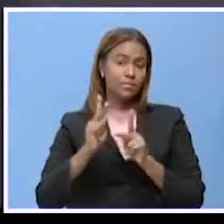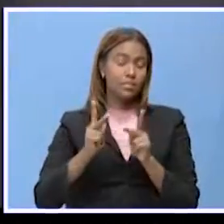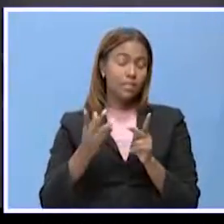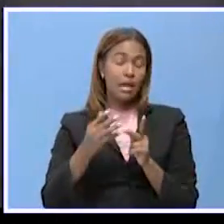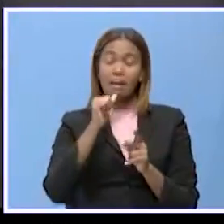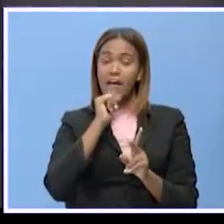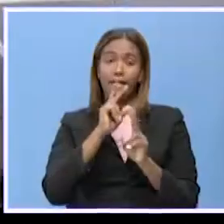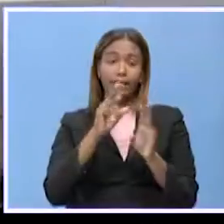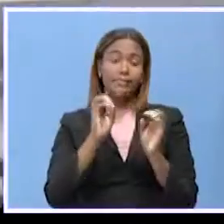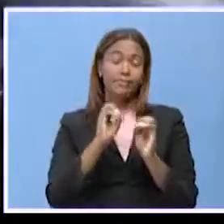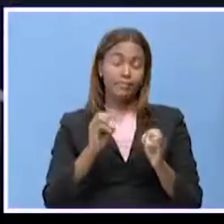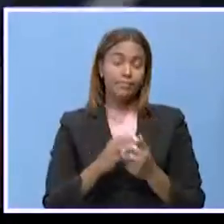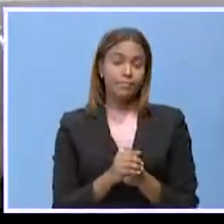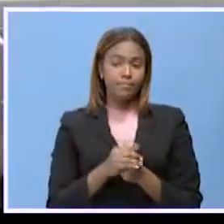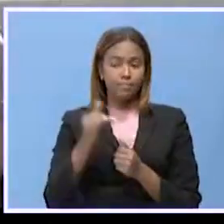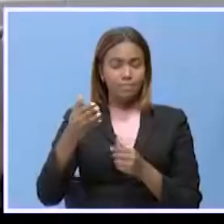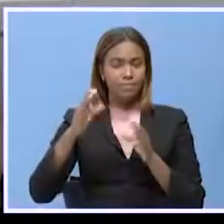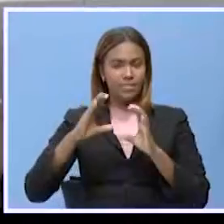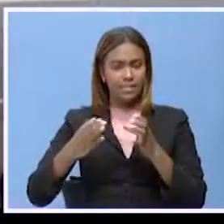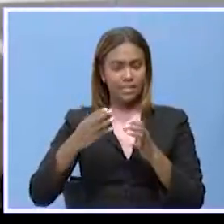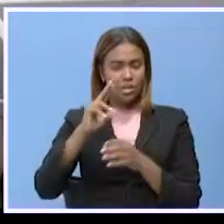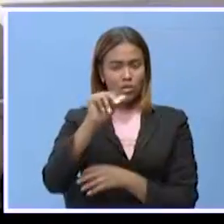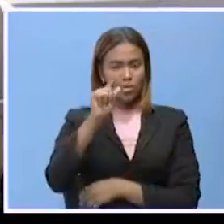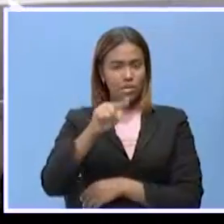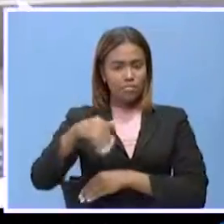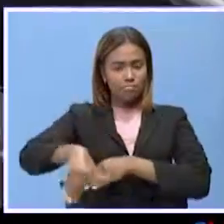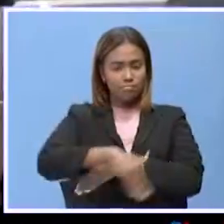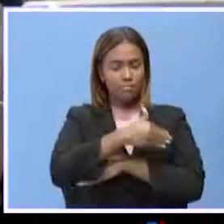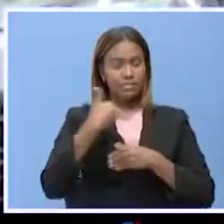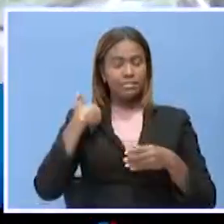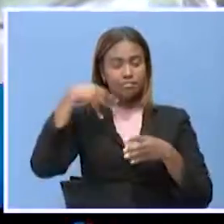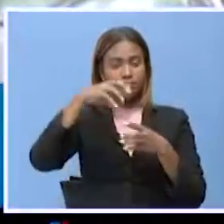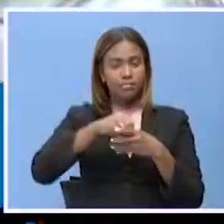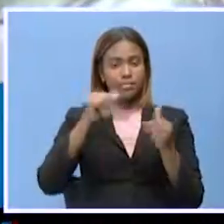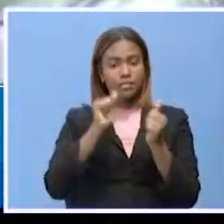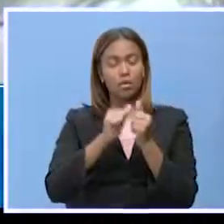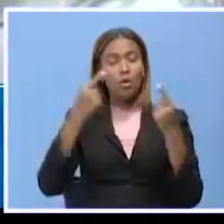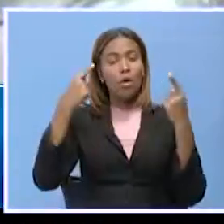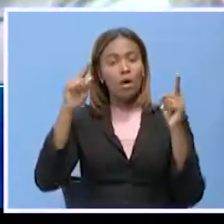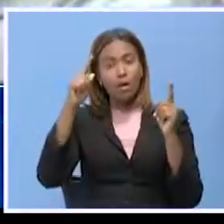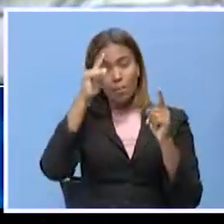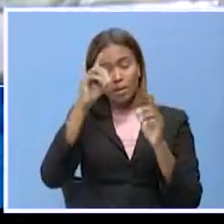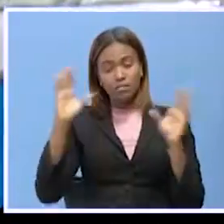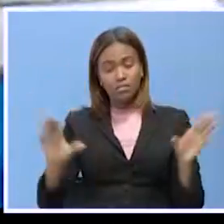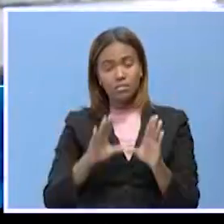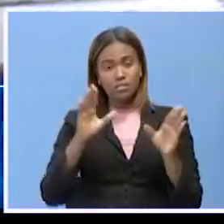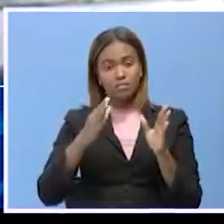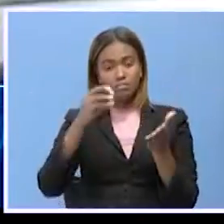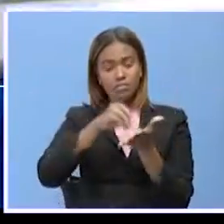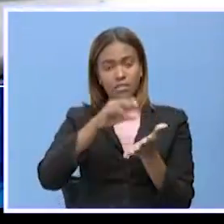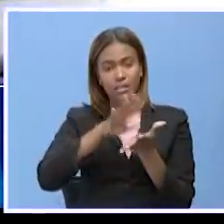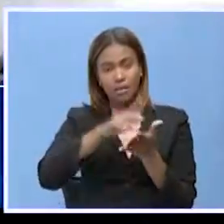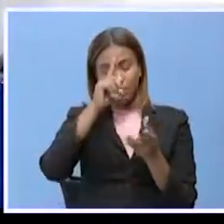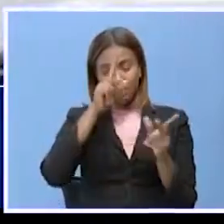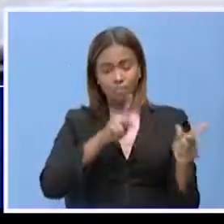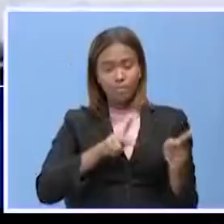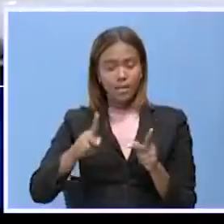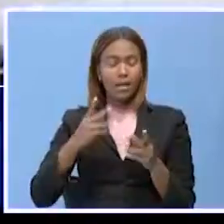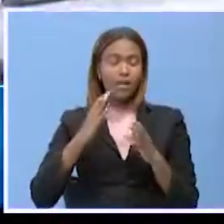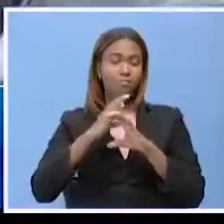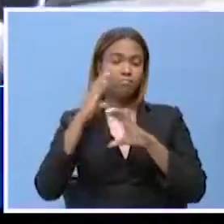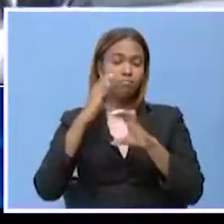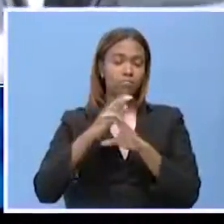que no lo están respetando. El consorcio Corredor Núñez de Cáceres forma parte del cumplimiento de las acciones plasmadas en el Plan de